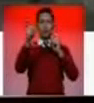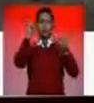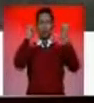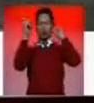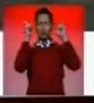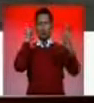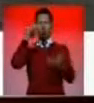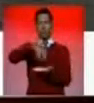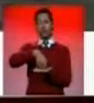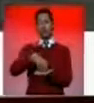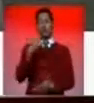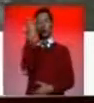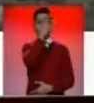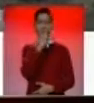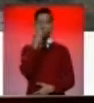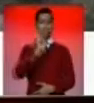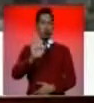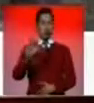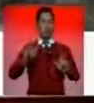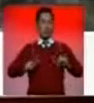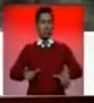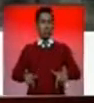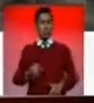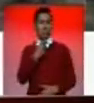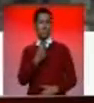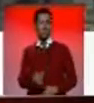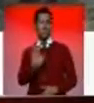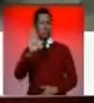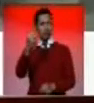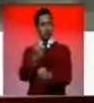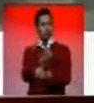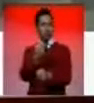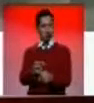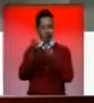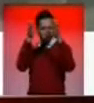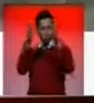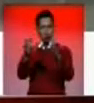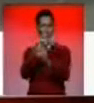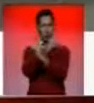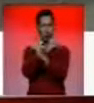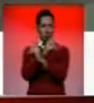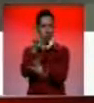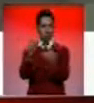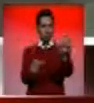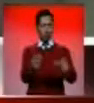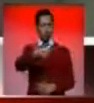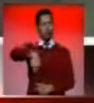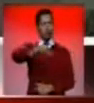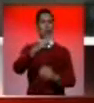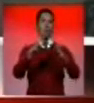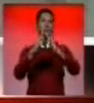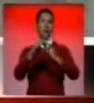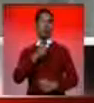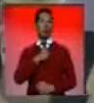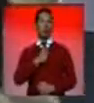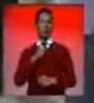En el lugar, Moreno manifestó que trabajará para que todas las personas con discapacidad tengan casa propia.